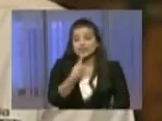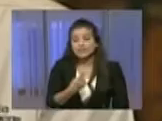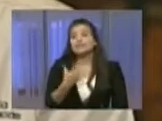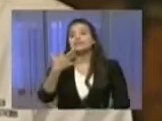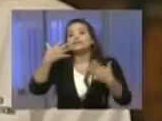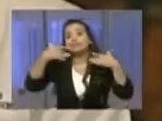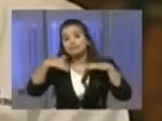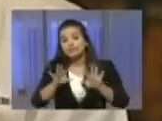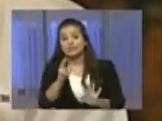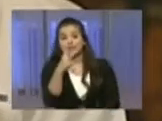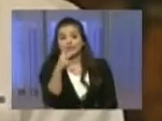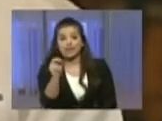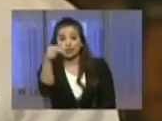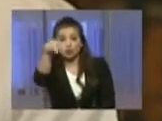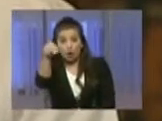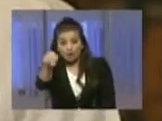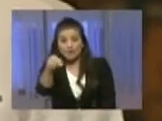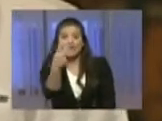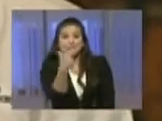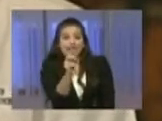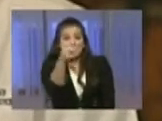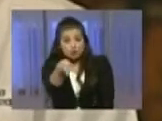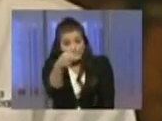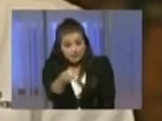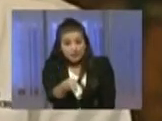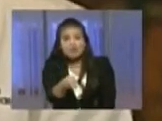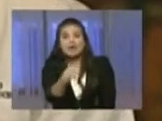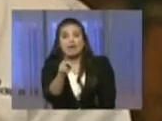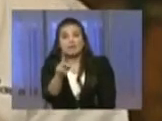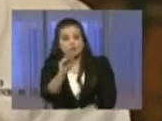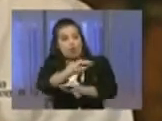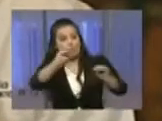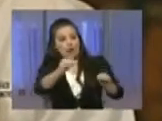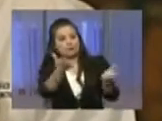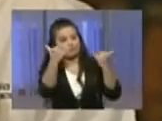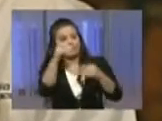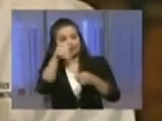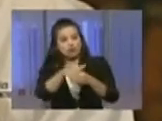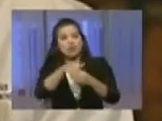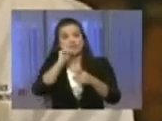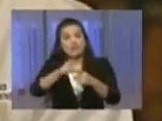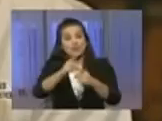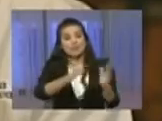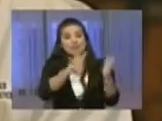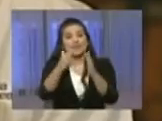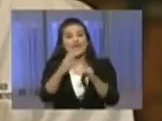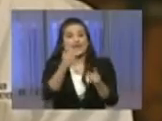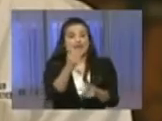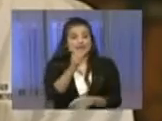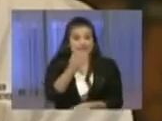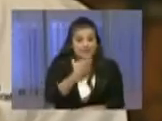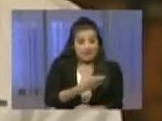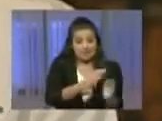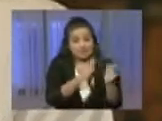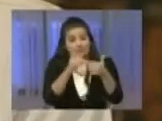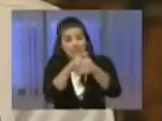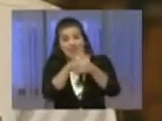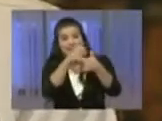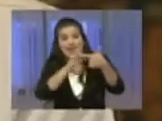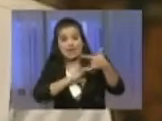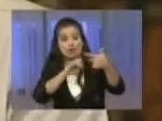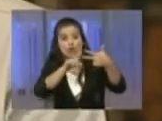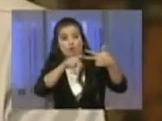noviembre el cne decidiera convocar referendo revocatorio tendría que hacerse en Diciembre enero febrero marzo abril mayo